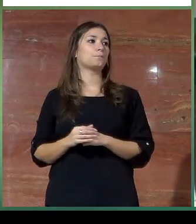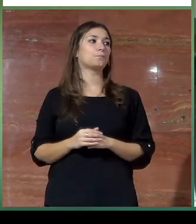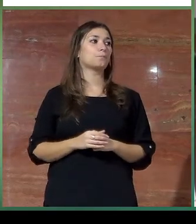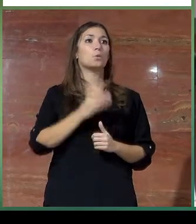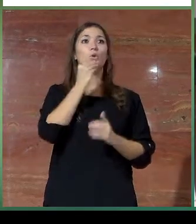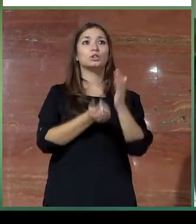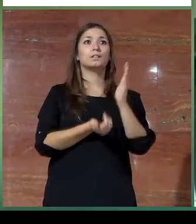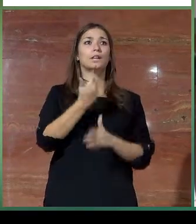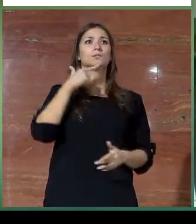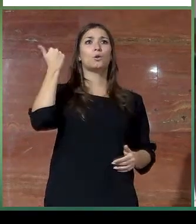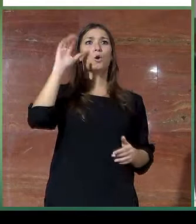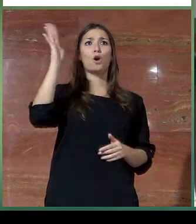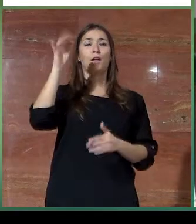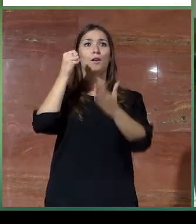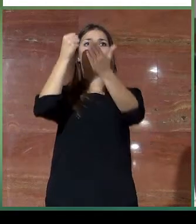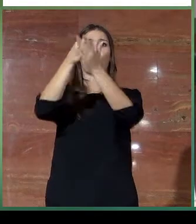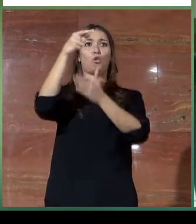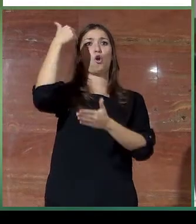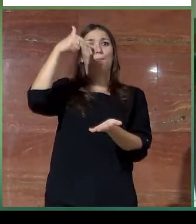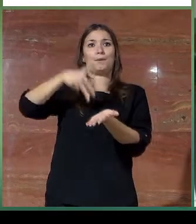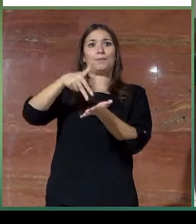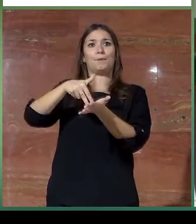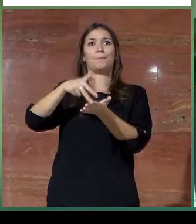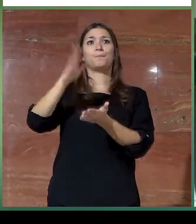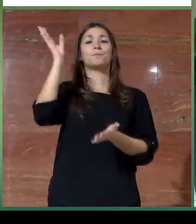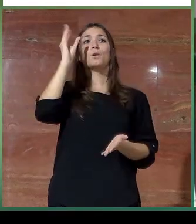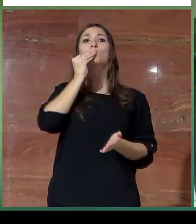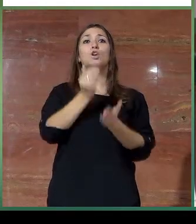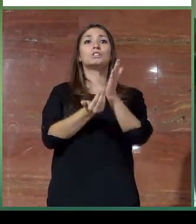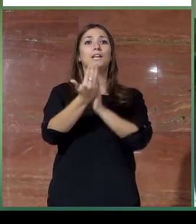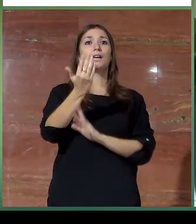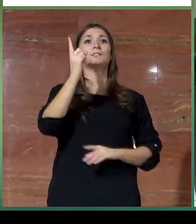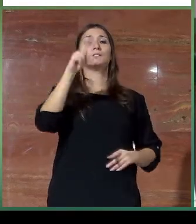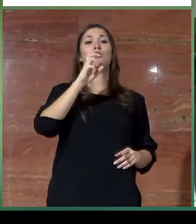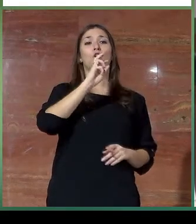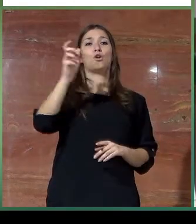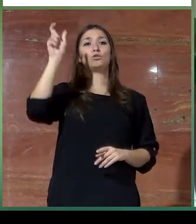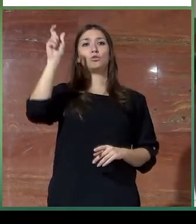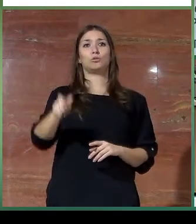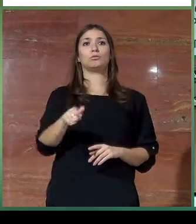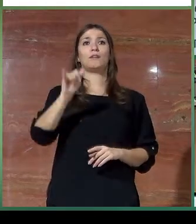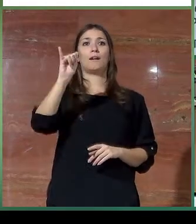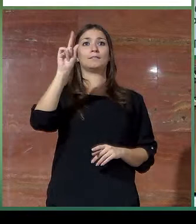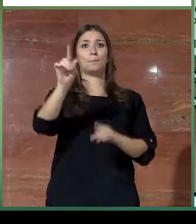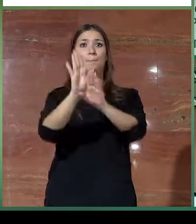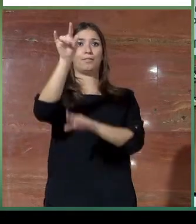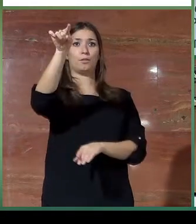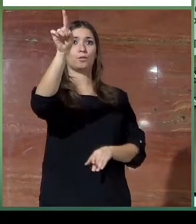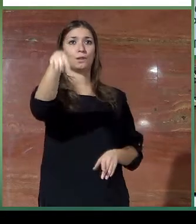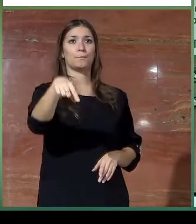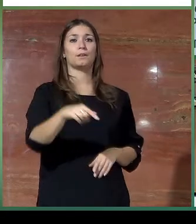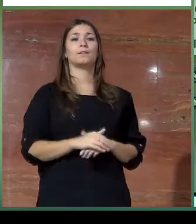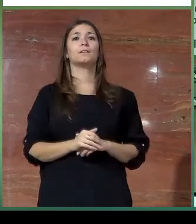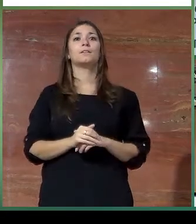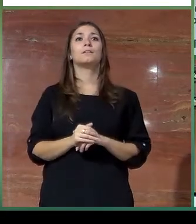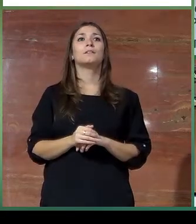Sí. Sí. No sé, ahora, buenos días. Y luego hay otro compañero allí que también quiere la palabra. Lo digo por otro micrófono.